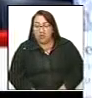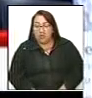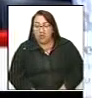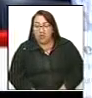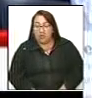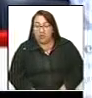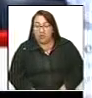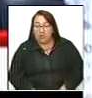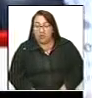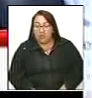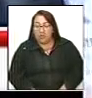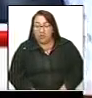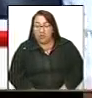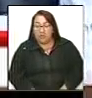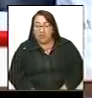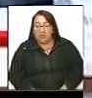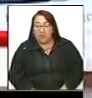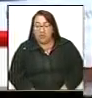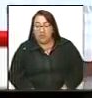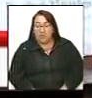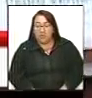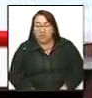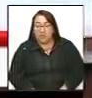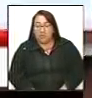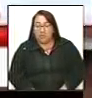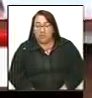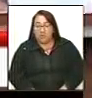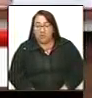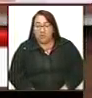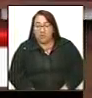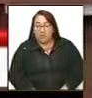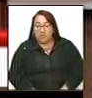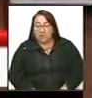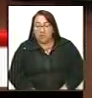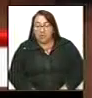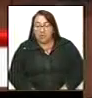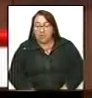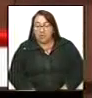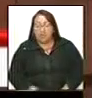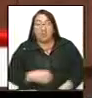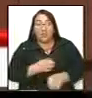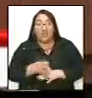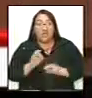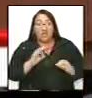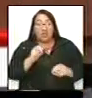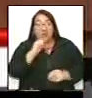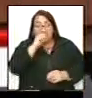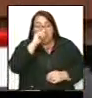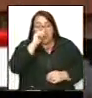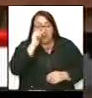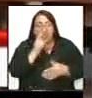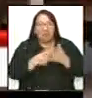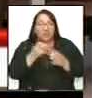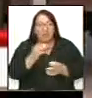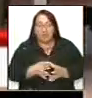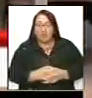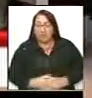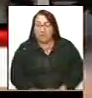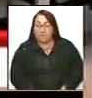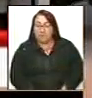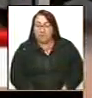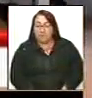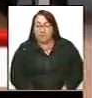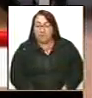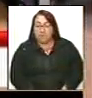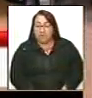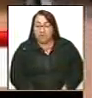sí por favor hacer un comentario a la intervención de la señorita efectivamente nosotros cuando saben